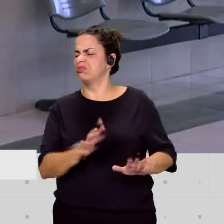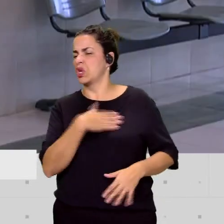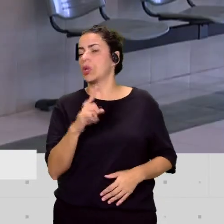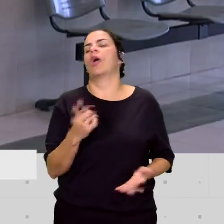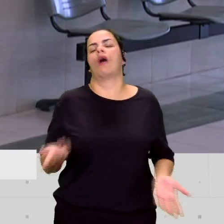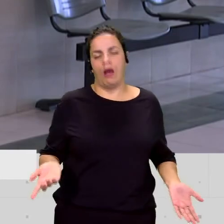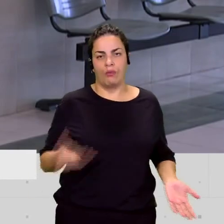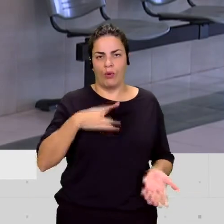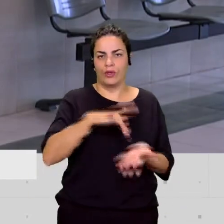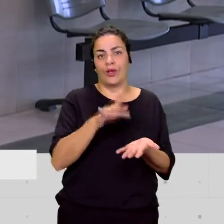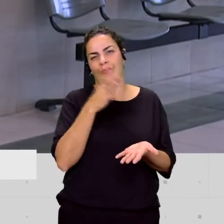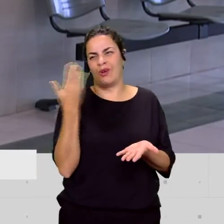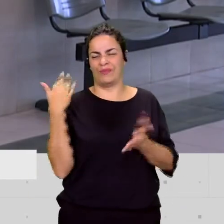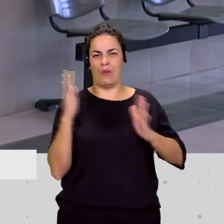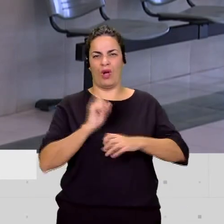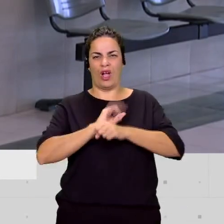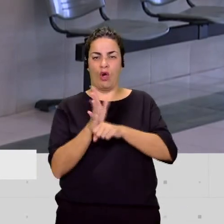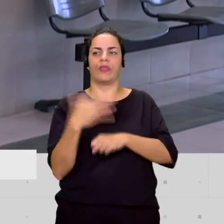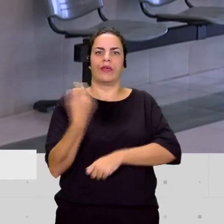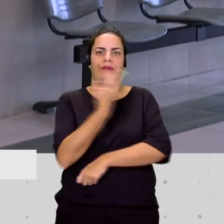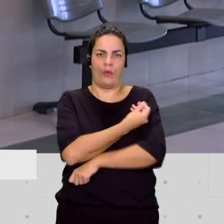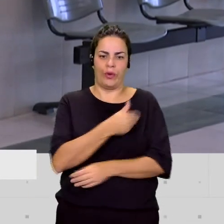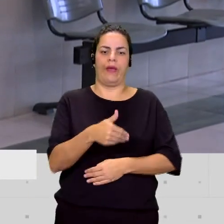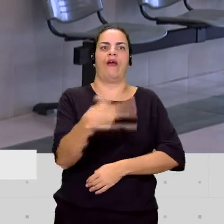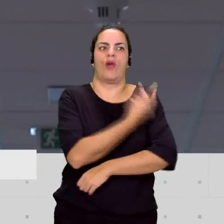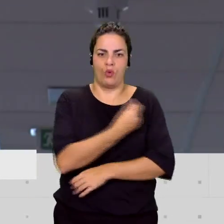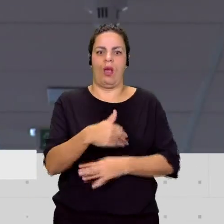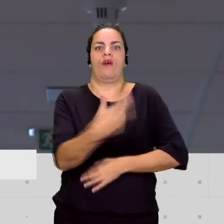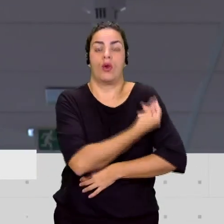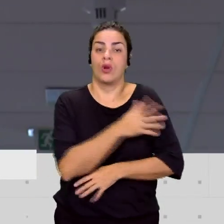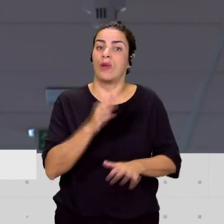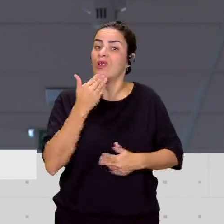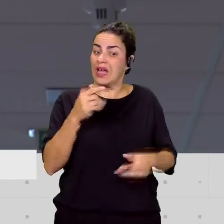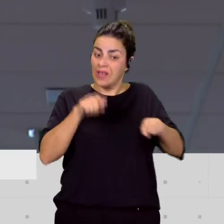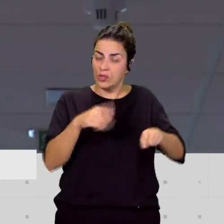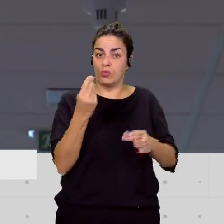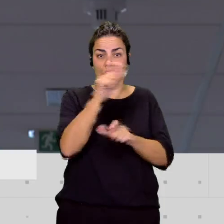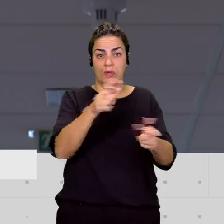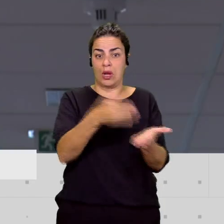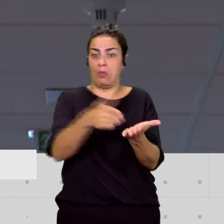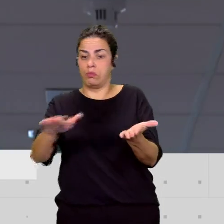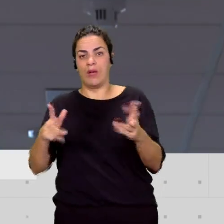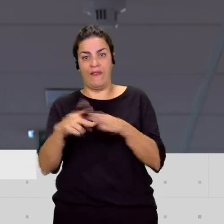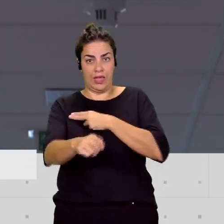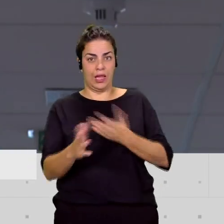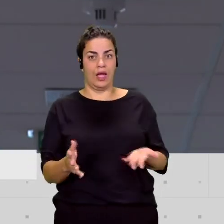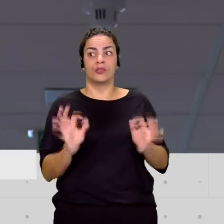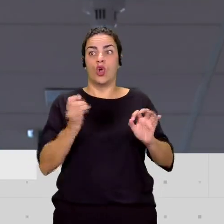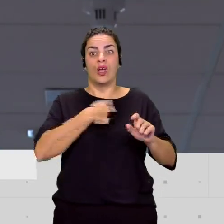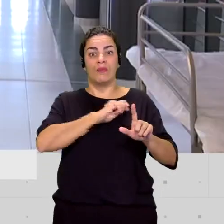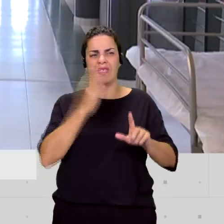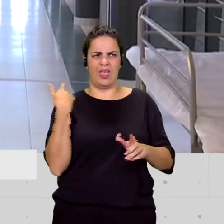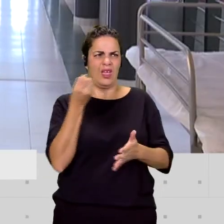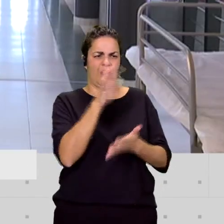tuvimos que poner vacunas de una manera continua y eso evitó muchísimas muertes. Solo en España justo ayer estaba leyendo un artículo que se ha